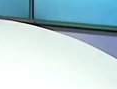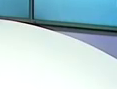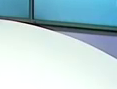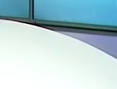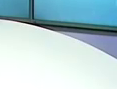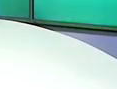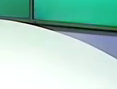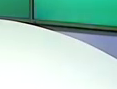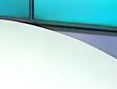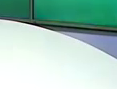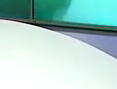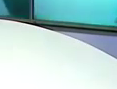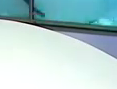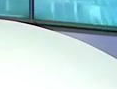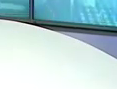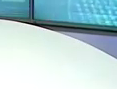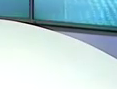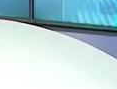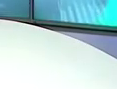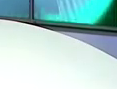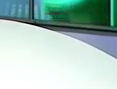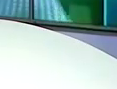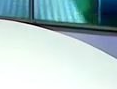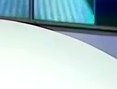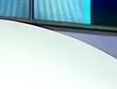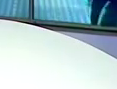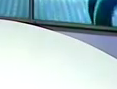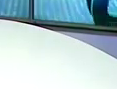iglesia San Felipe, al norte de Guayaquil.